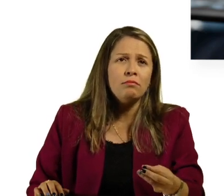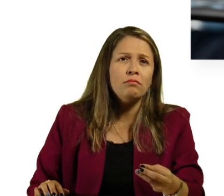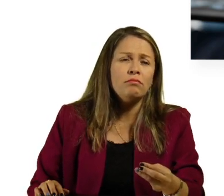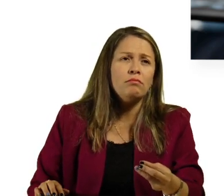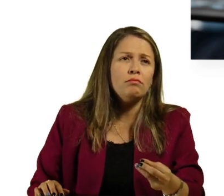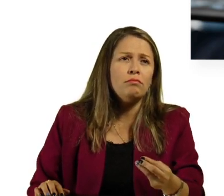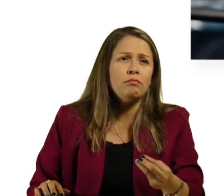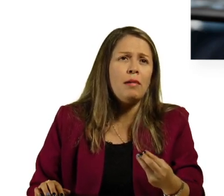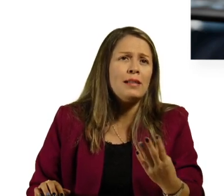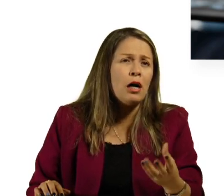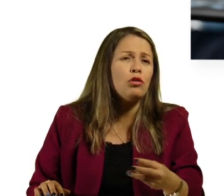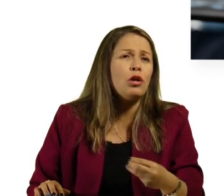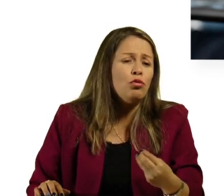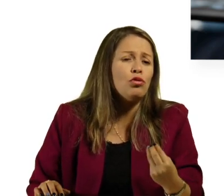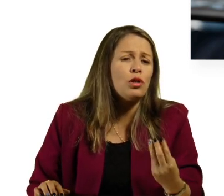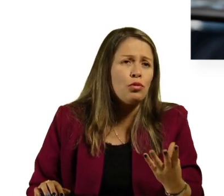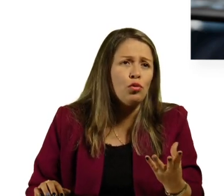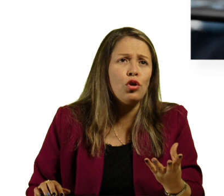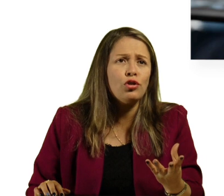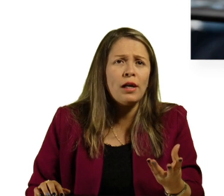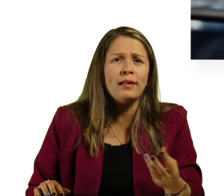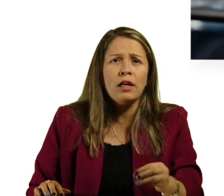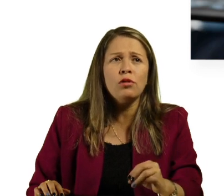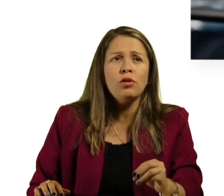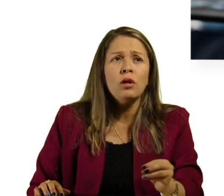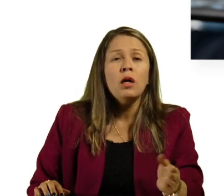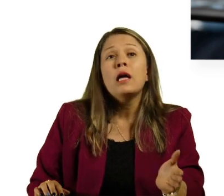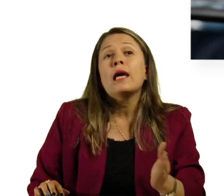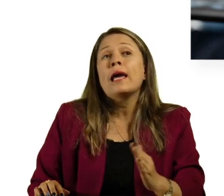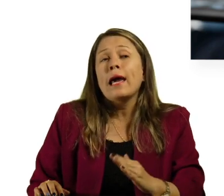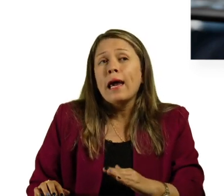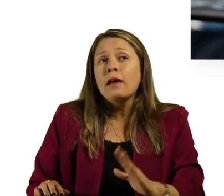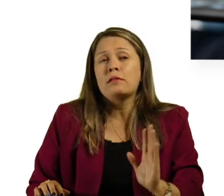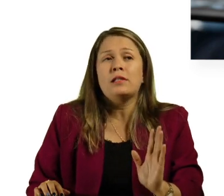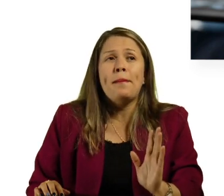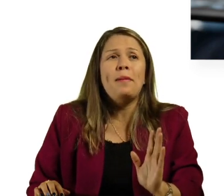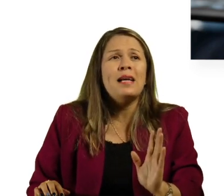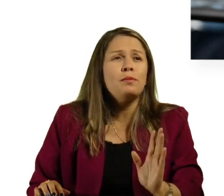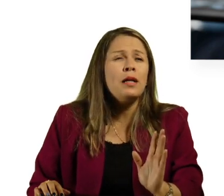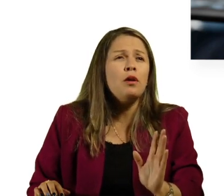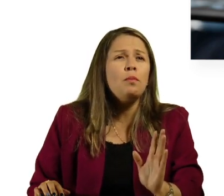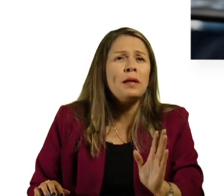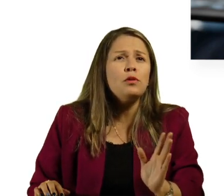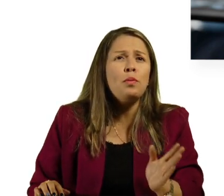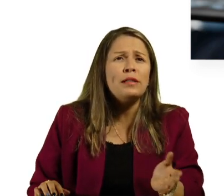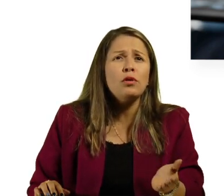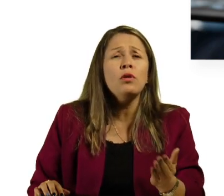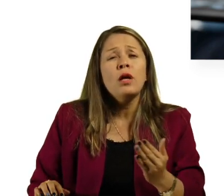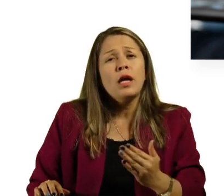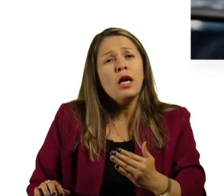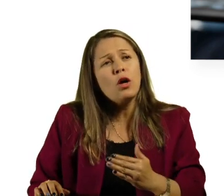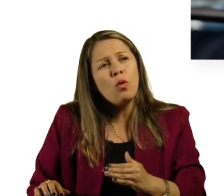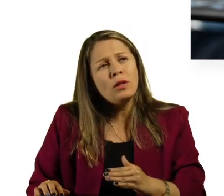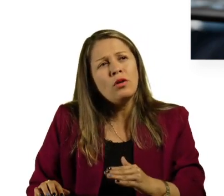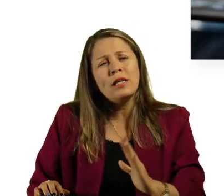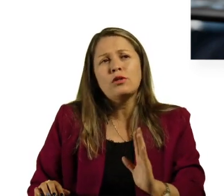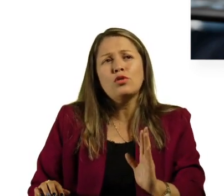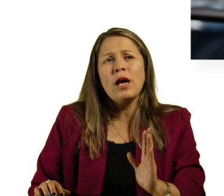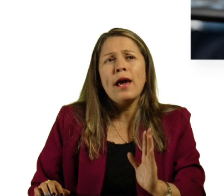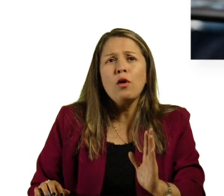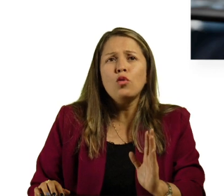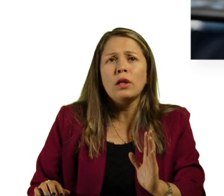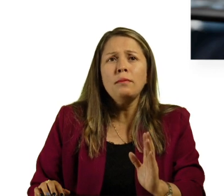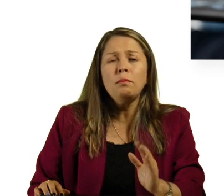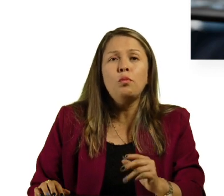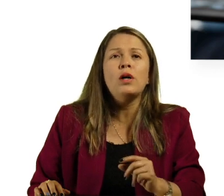estándar basados en unos estudios técnicos que se plasman en un presupuesto, y cuando estos